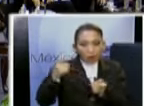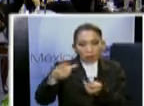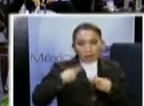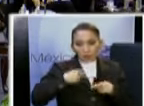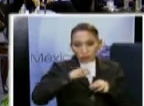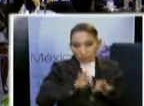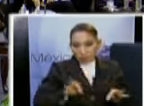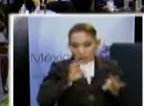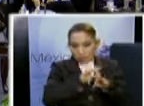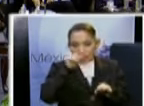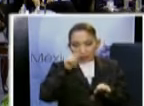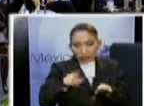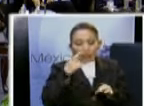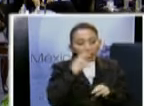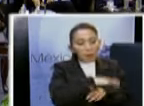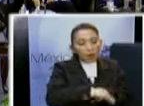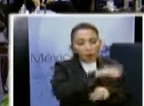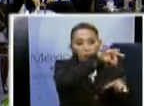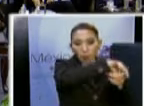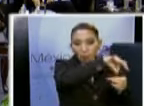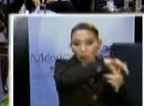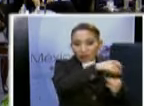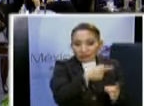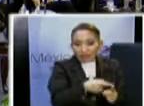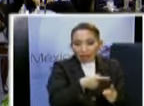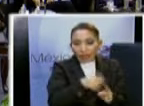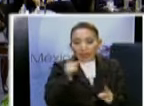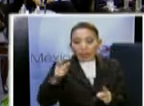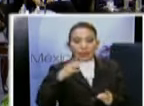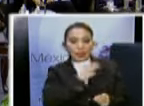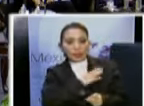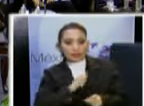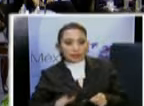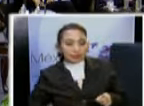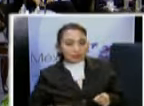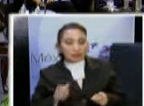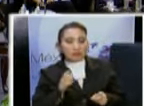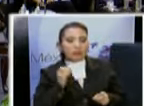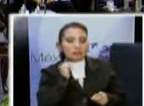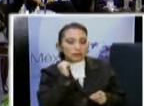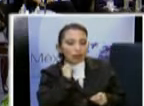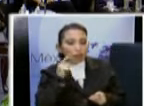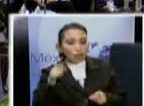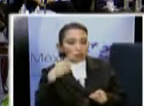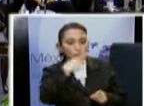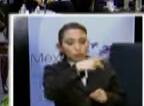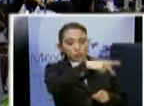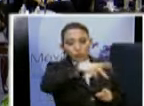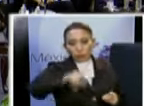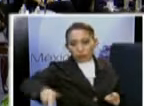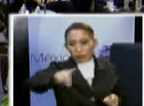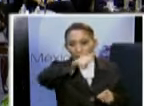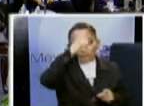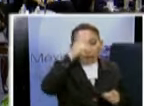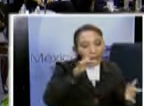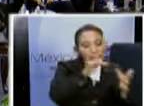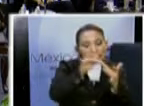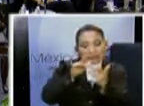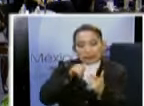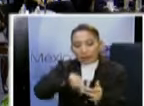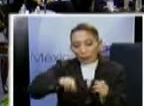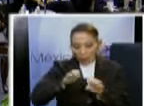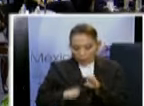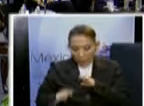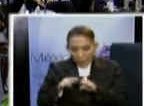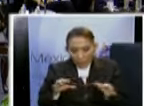clave en las circunscripciones electorales de los legisladores federales en sus respectivas provincias para coadyuvar con nuestra